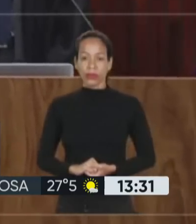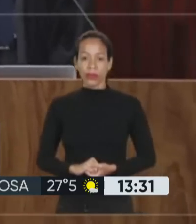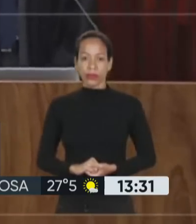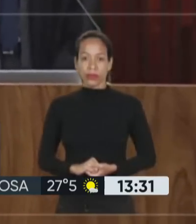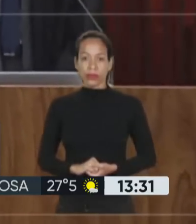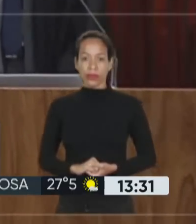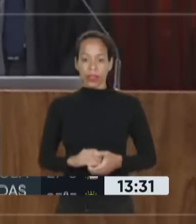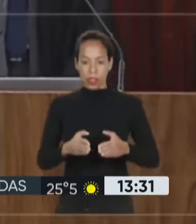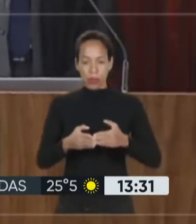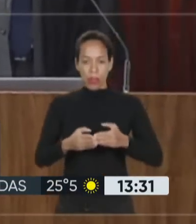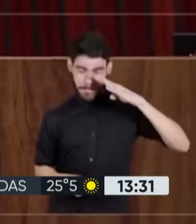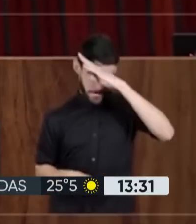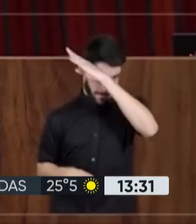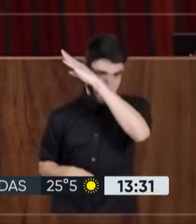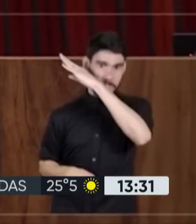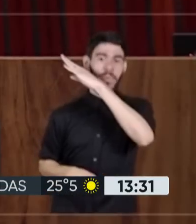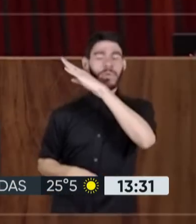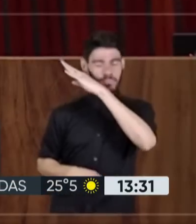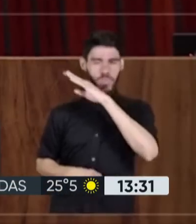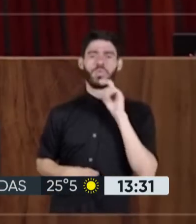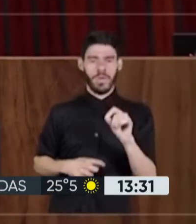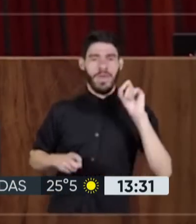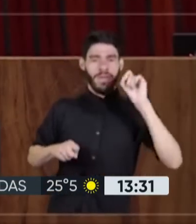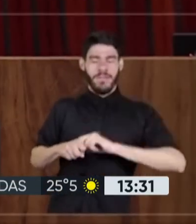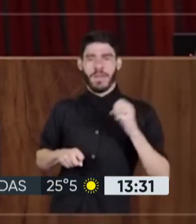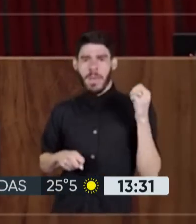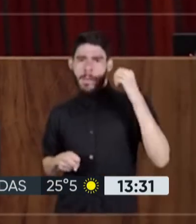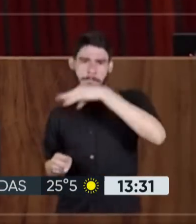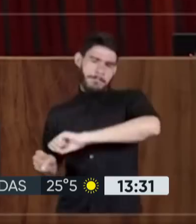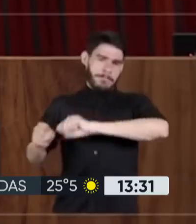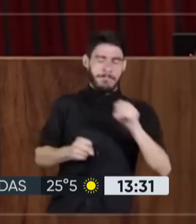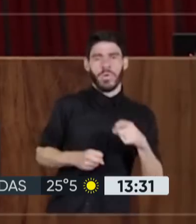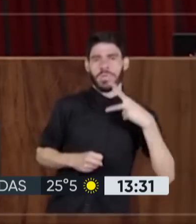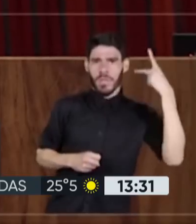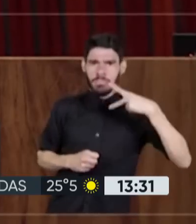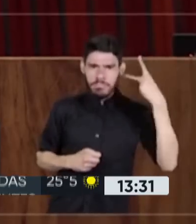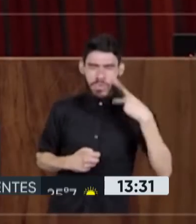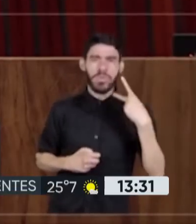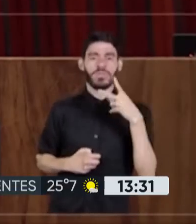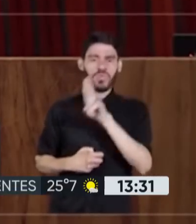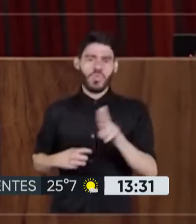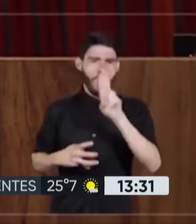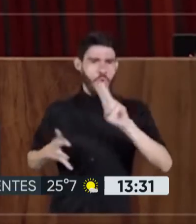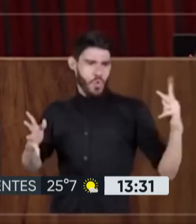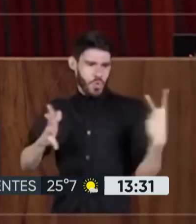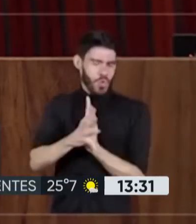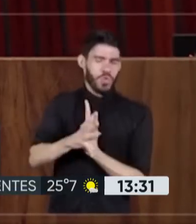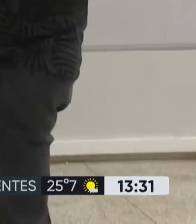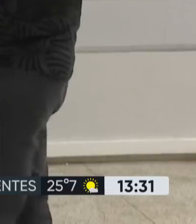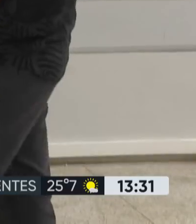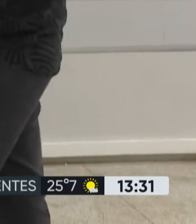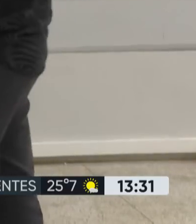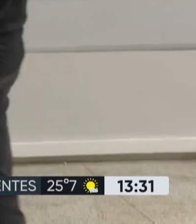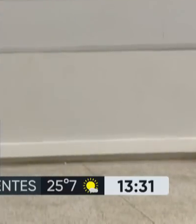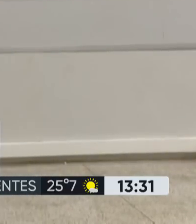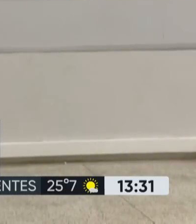afirmaciones del instructor del caso, Benedicto Gonçalves, que calificó el discurso del expresidente como violento y mentiroso, que puso en jaque el